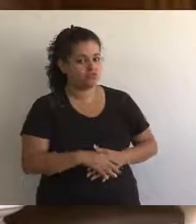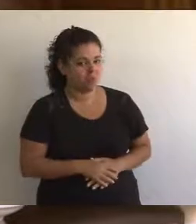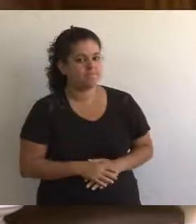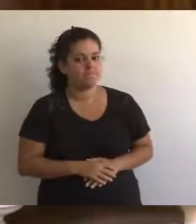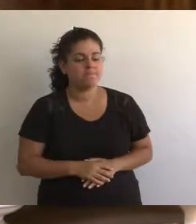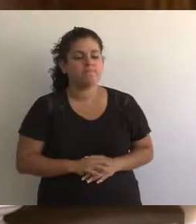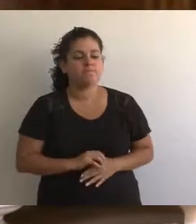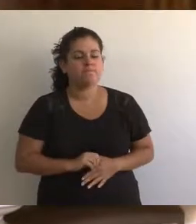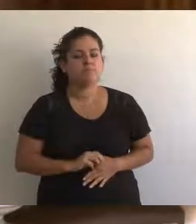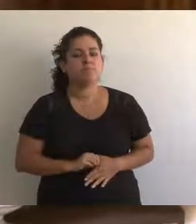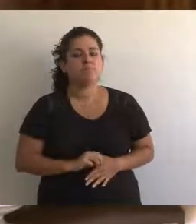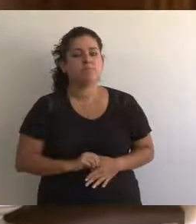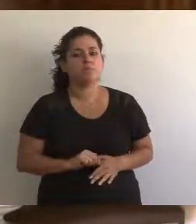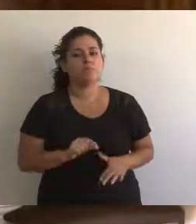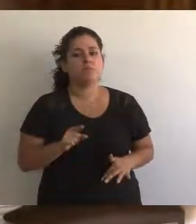justamente